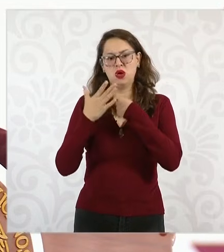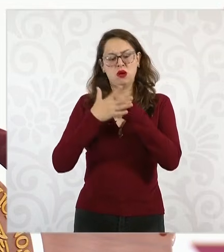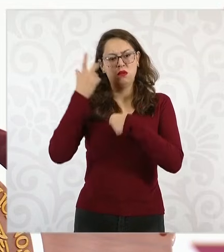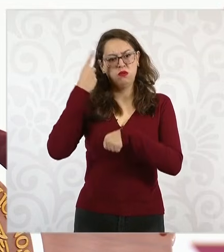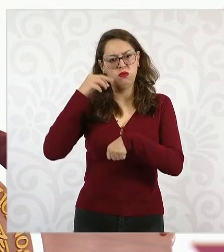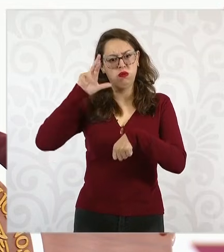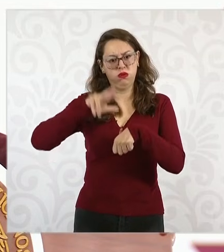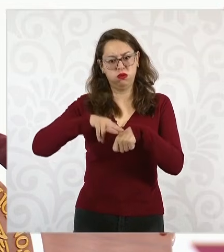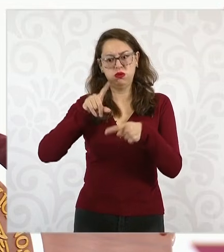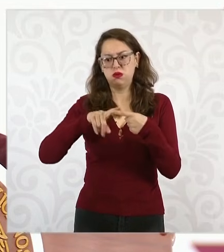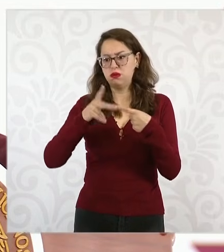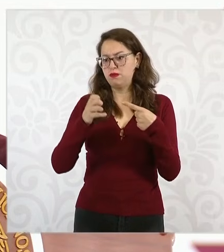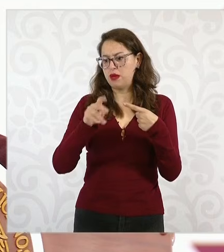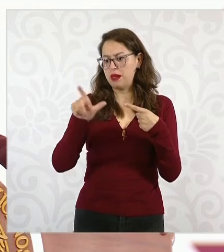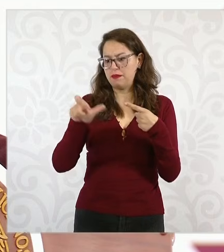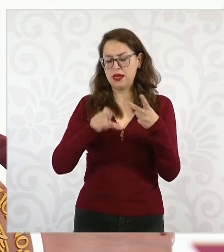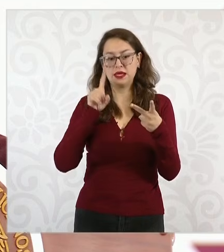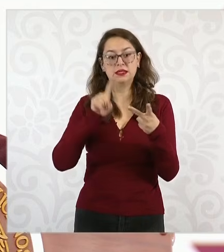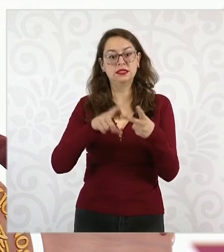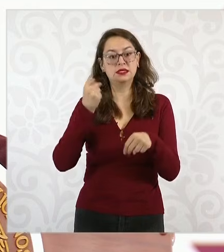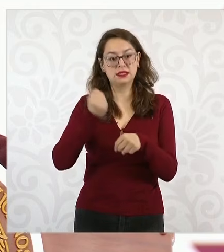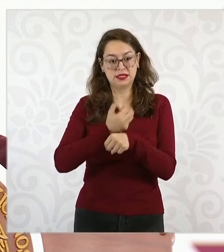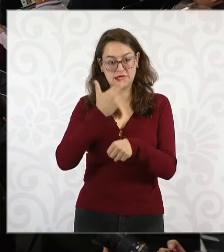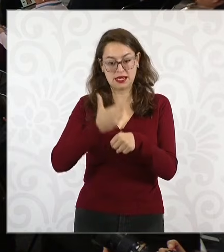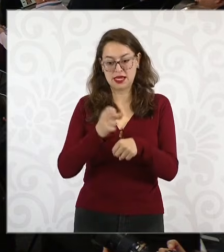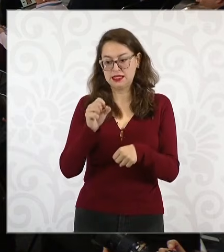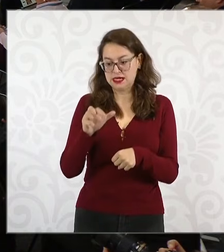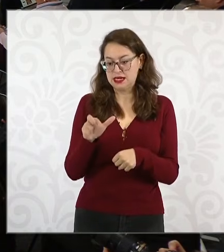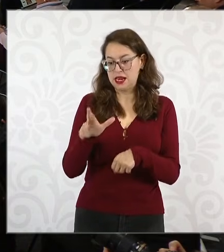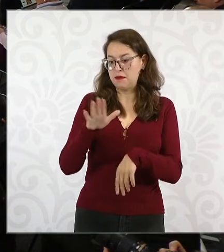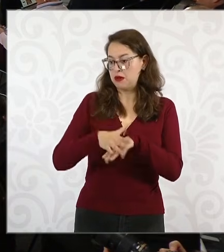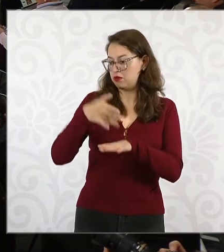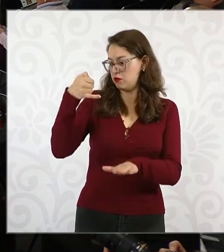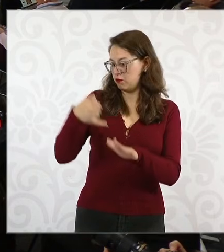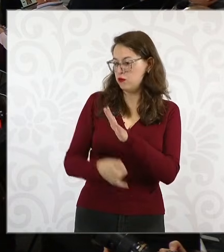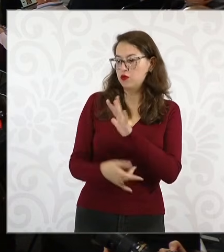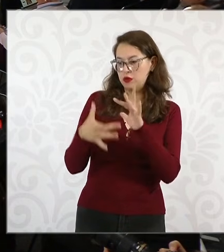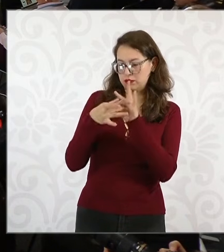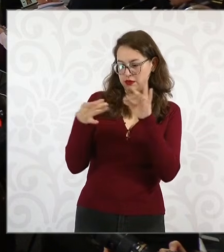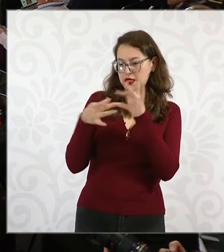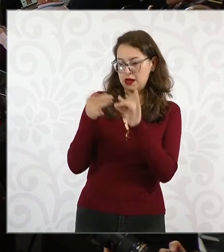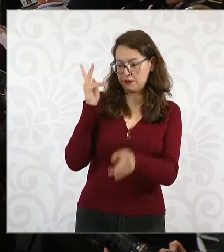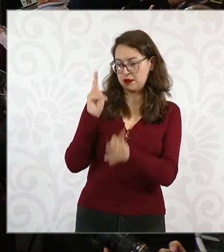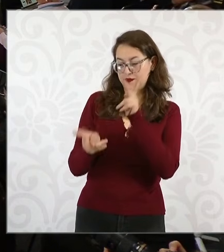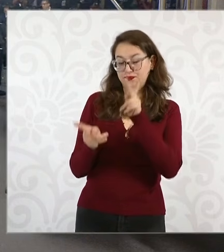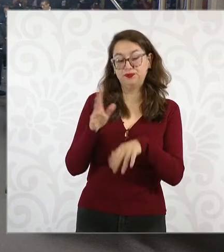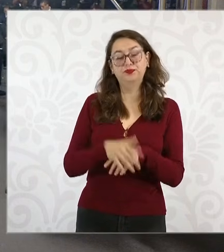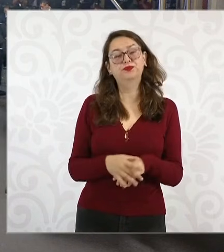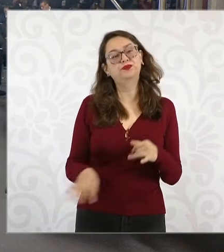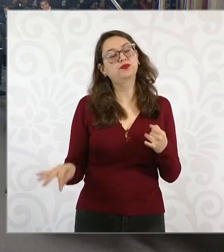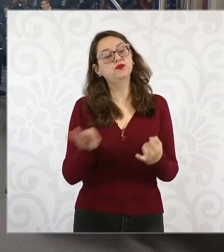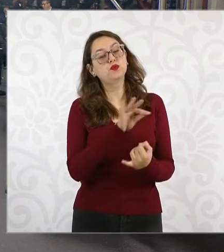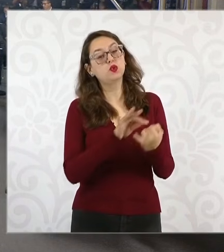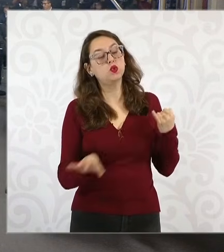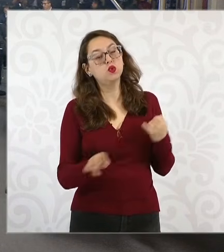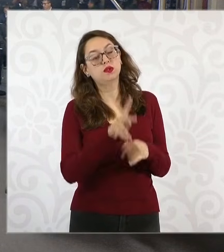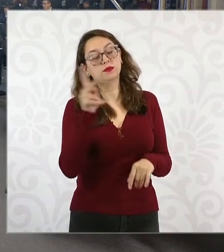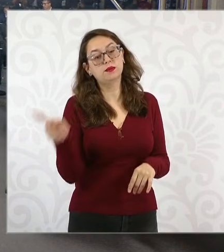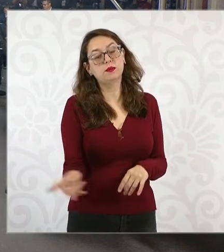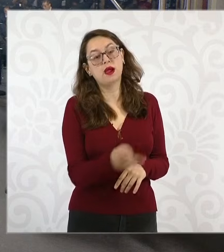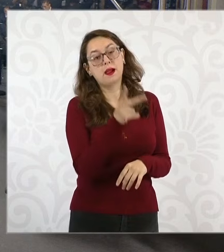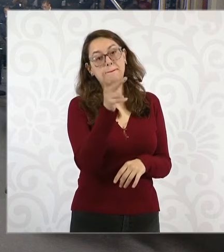secretaria de Energía para platicar con más detalle. Por último, Presidenta, si me permite, y abusando del